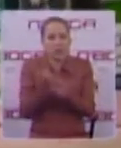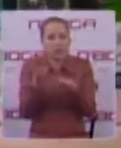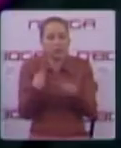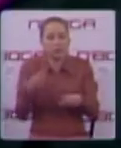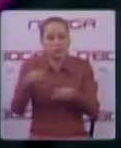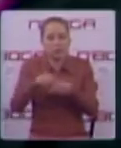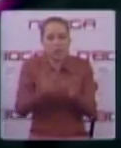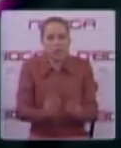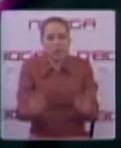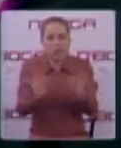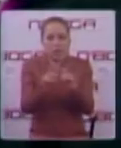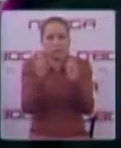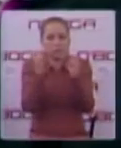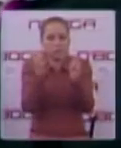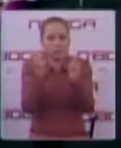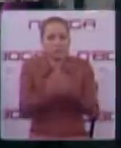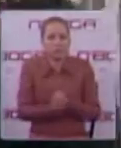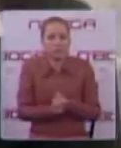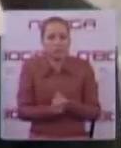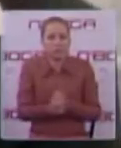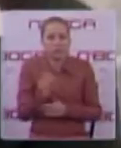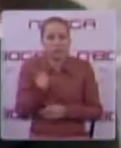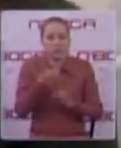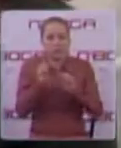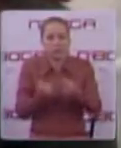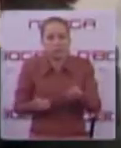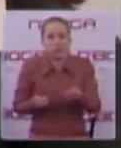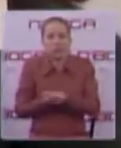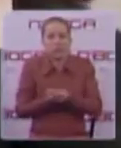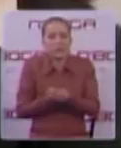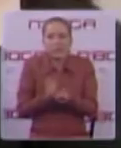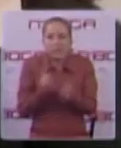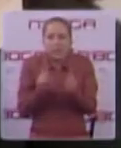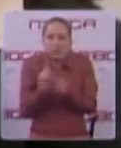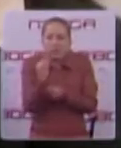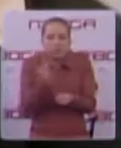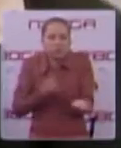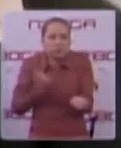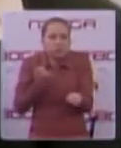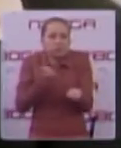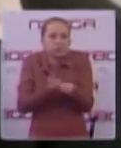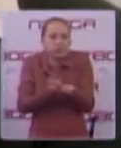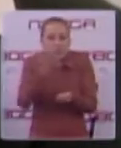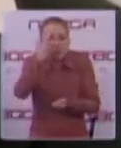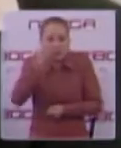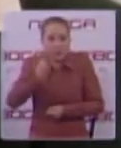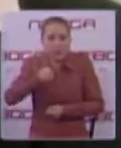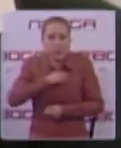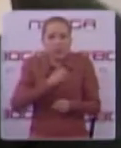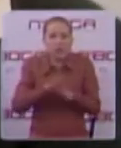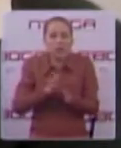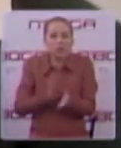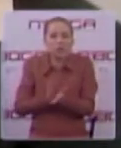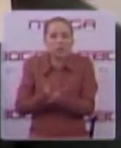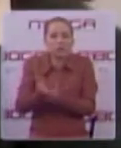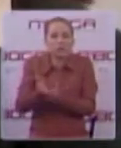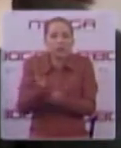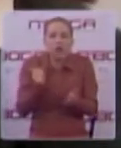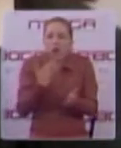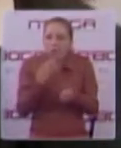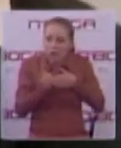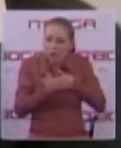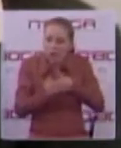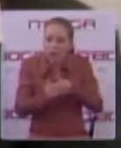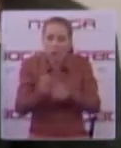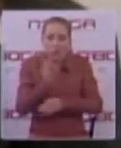de este importante evento. Hemos considerado de que debemos aportar con un granito de arena el hecho de nosotros tener lo que es la carrera de guía de